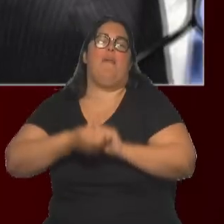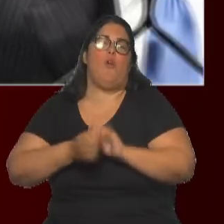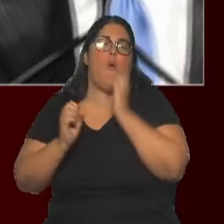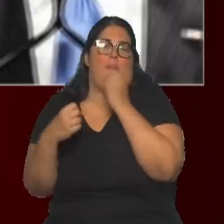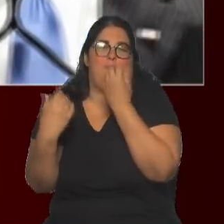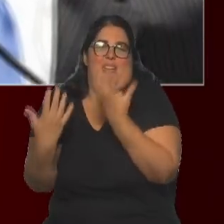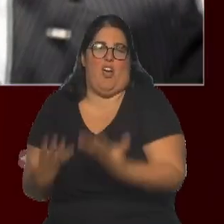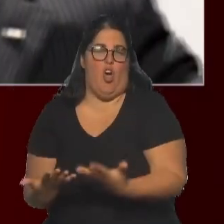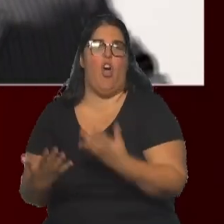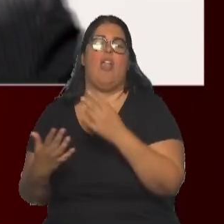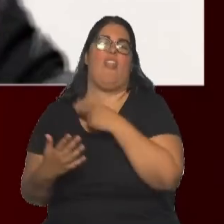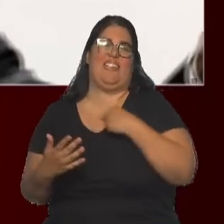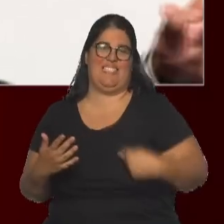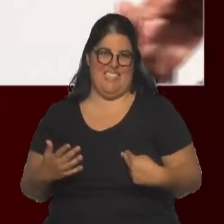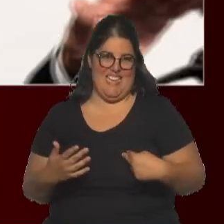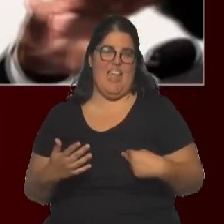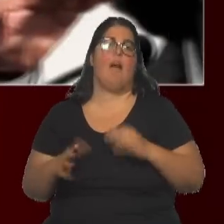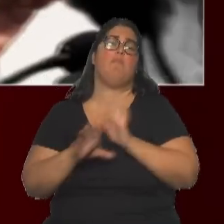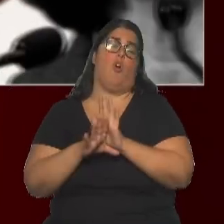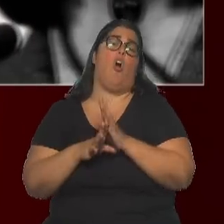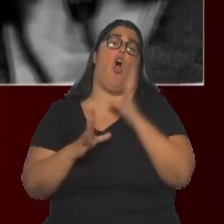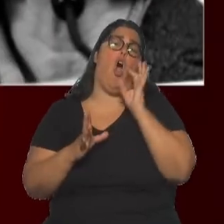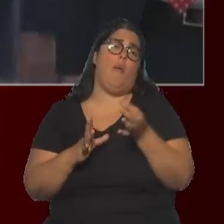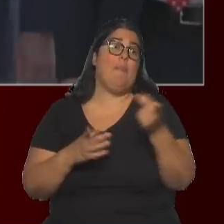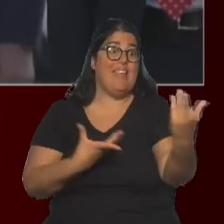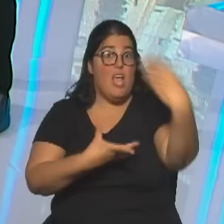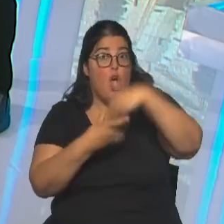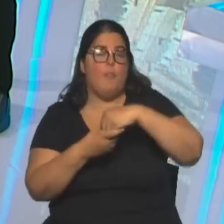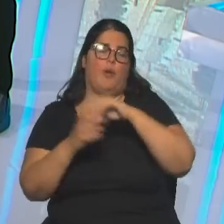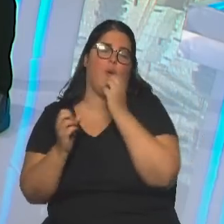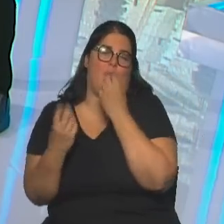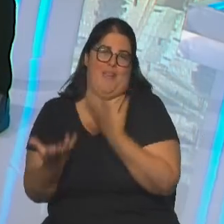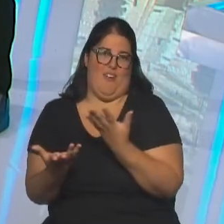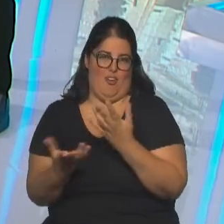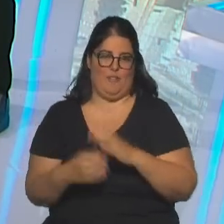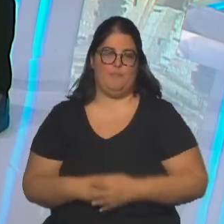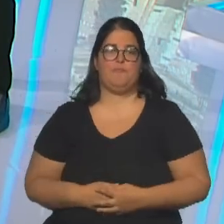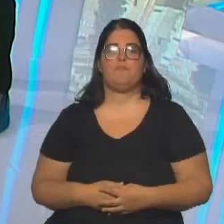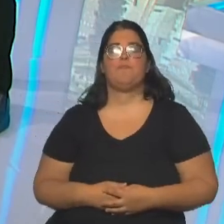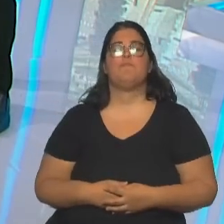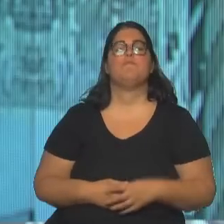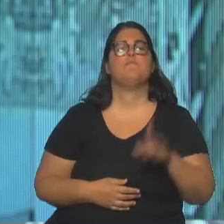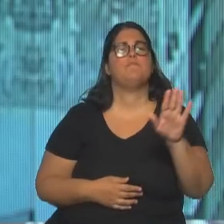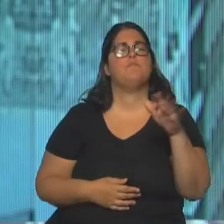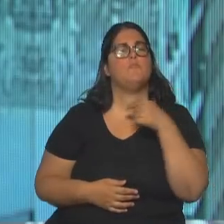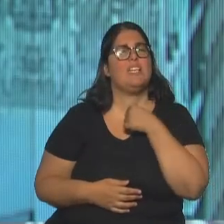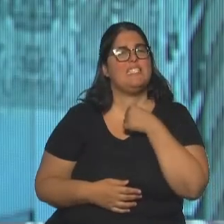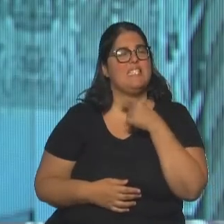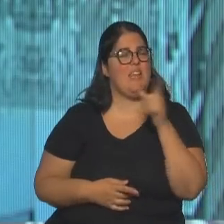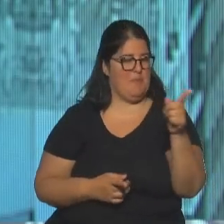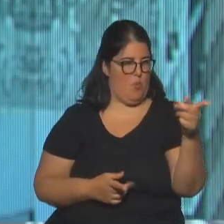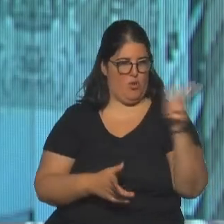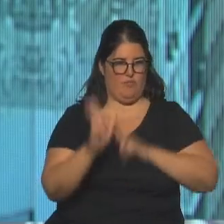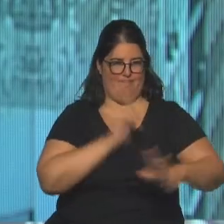guarda relación con la incorporación de Taiwán. Bien. Jorge, quisiera un poco retomando esto que usted